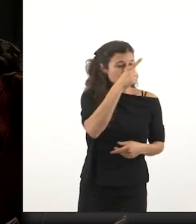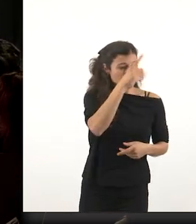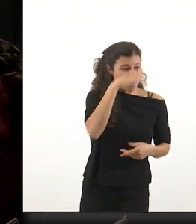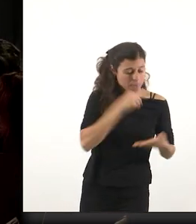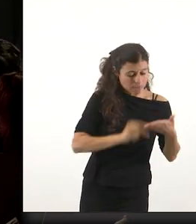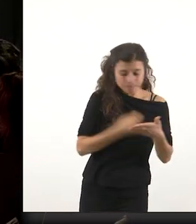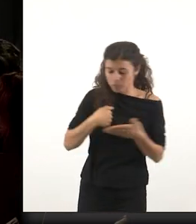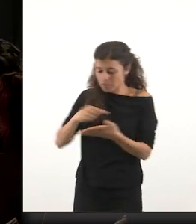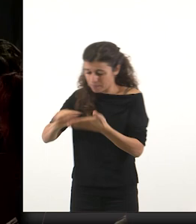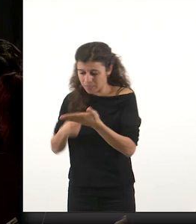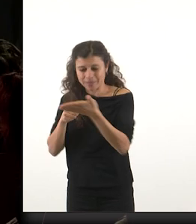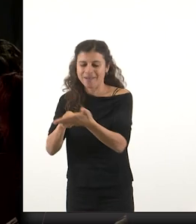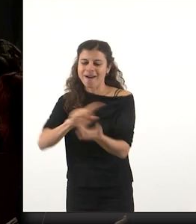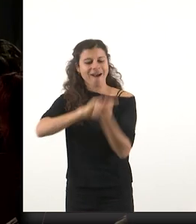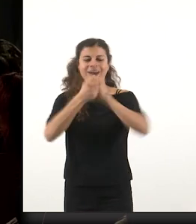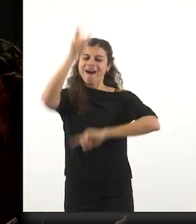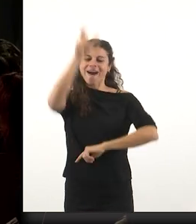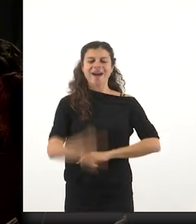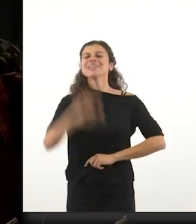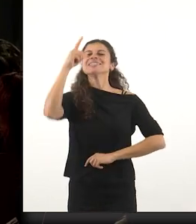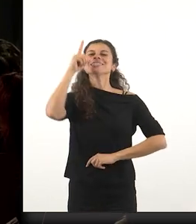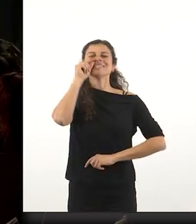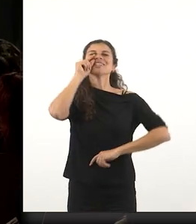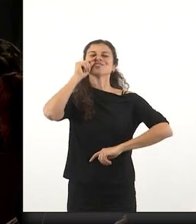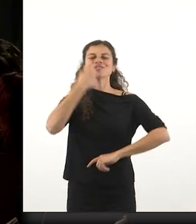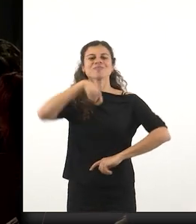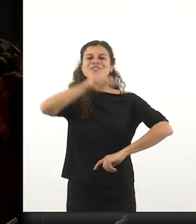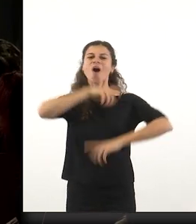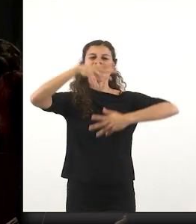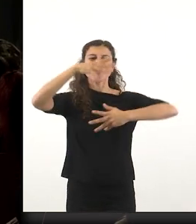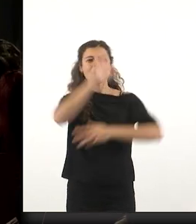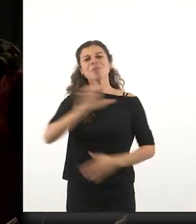mía, sencillamente se convirtió en un niño español, europeo.